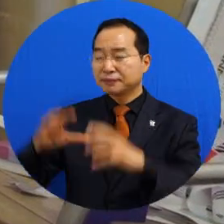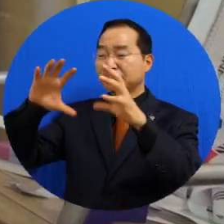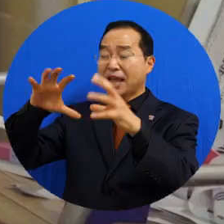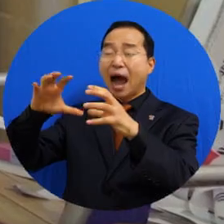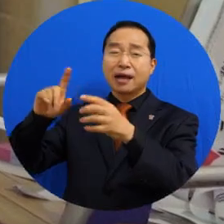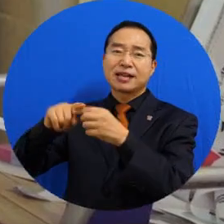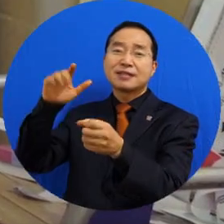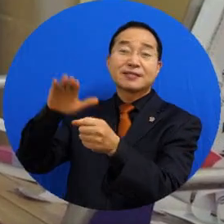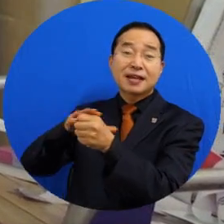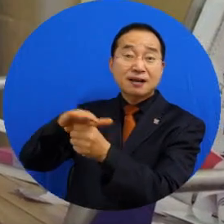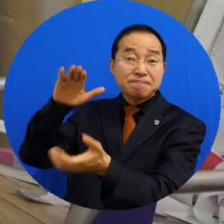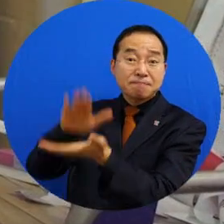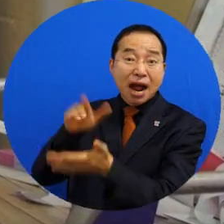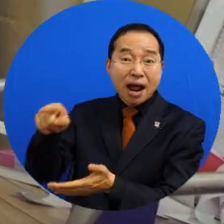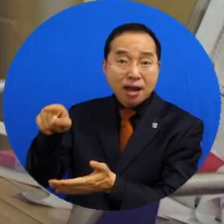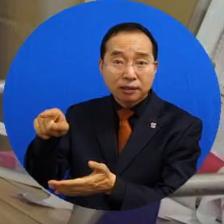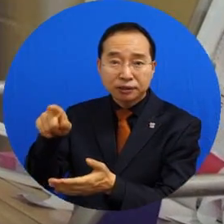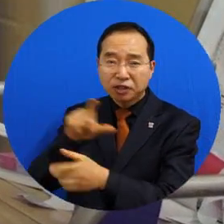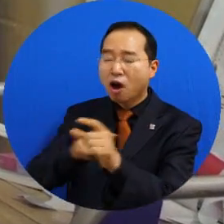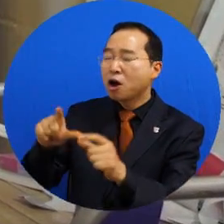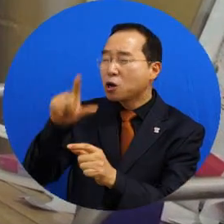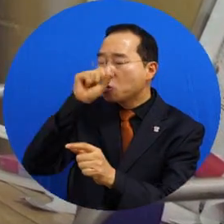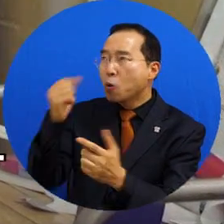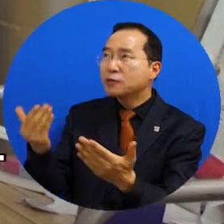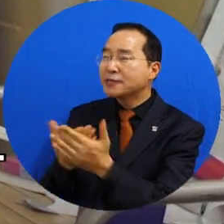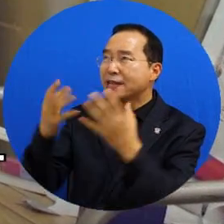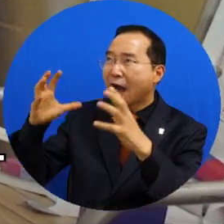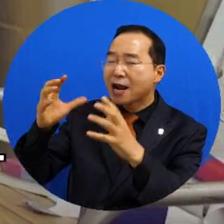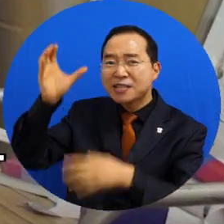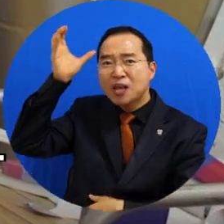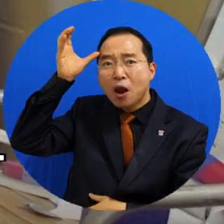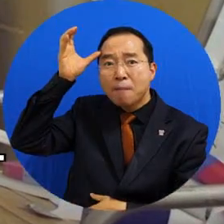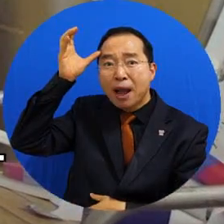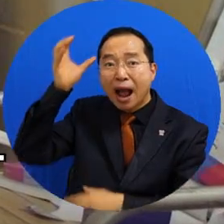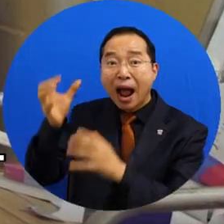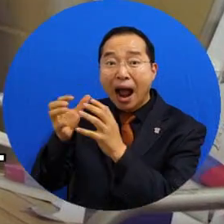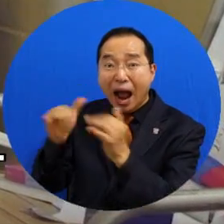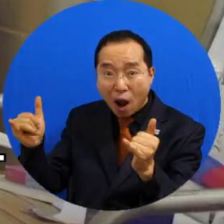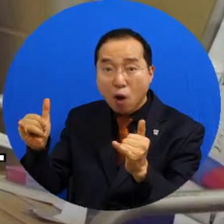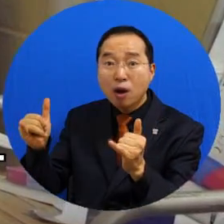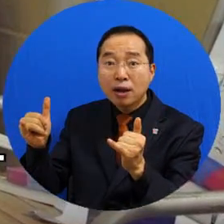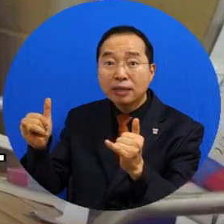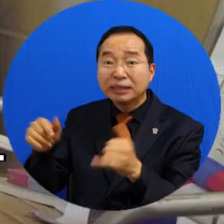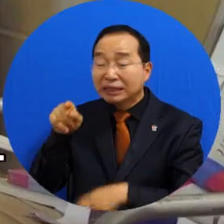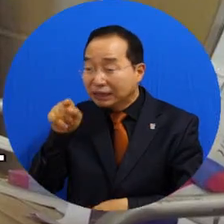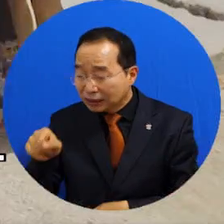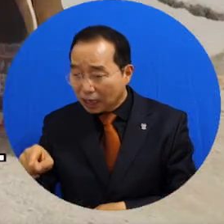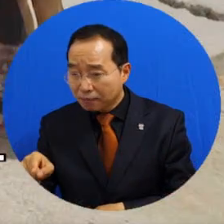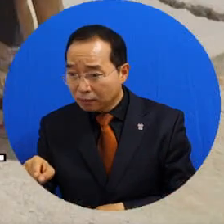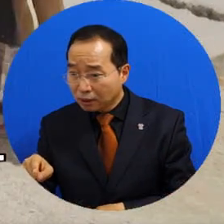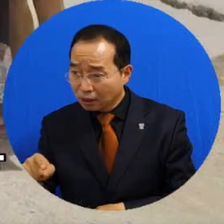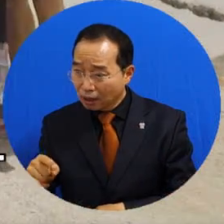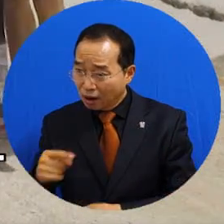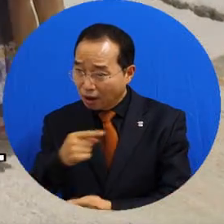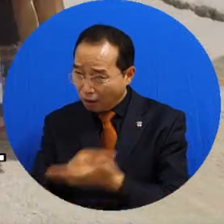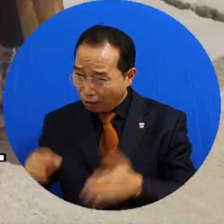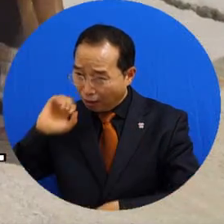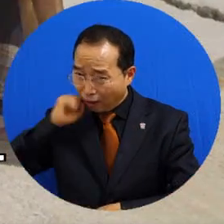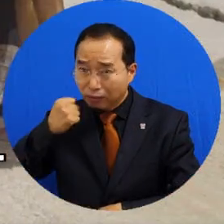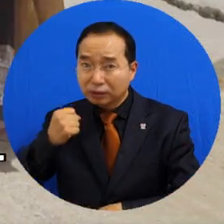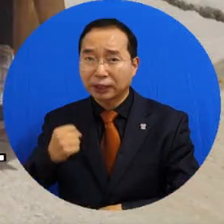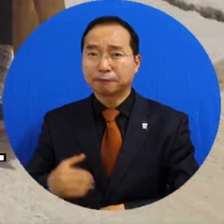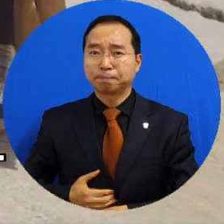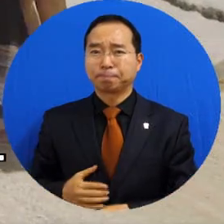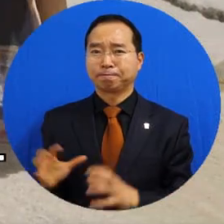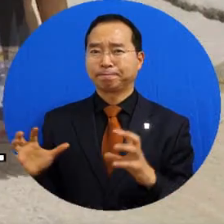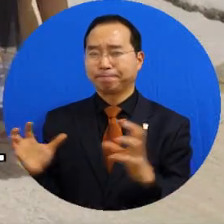El sentimiento patriótico debe fundirles a la esperanza y al clamor de los desposeídos, de los explotados que aspiran